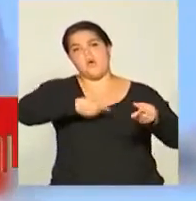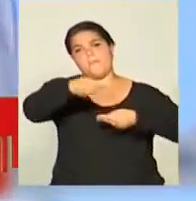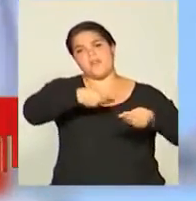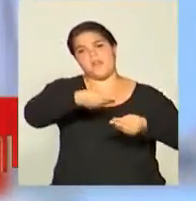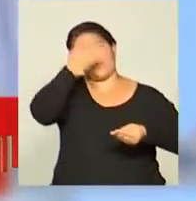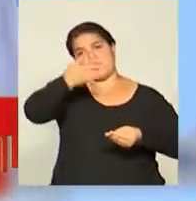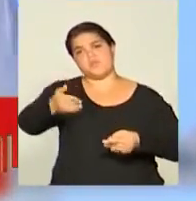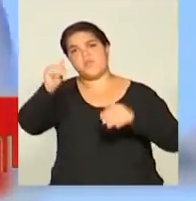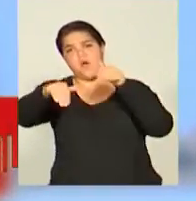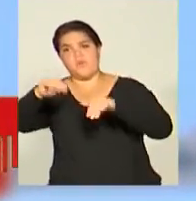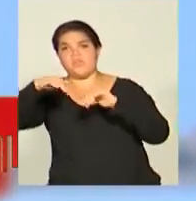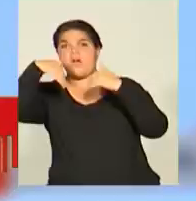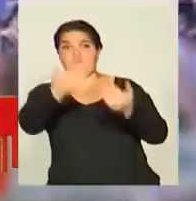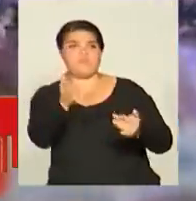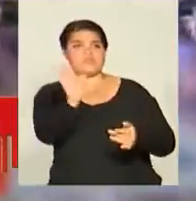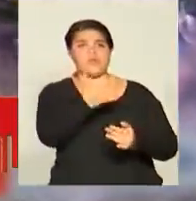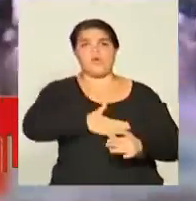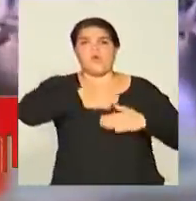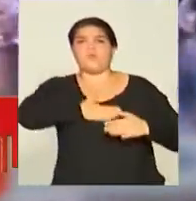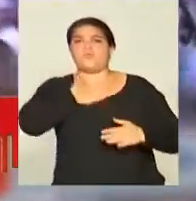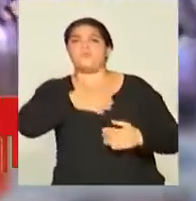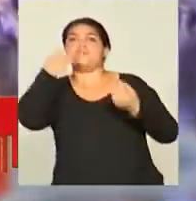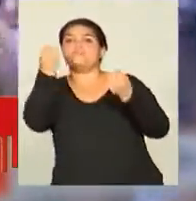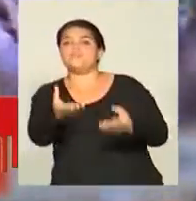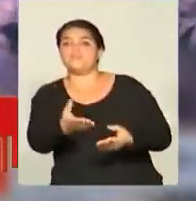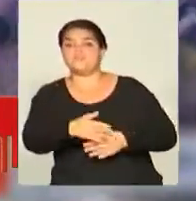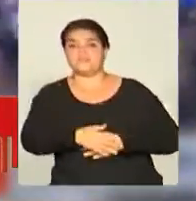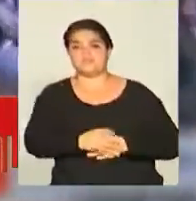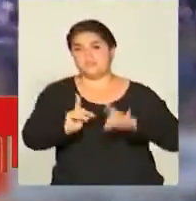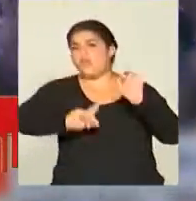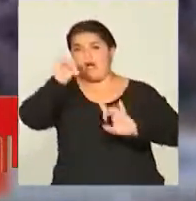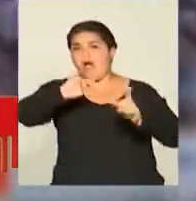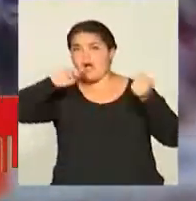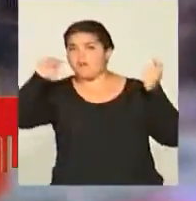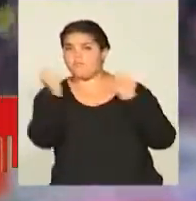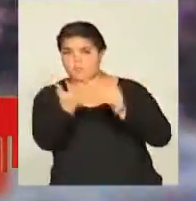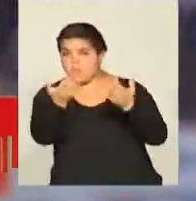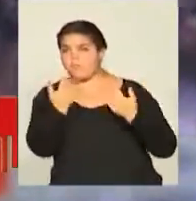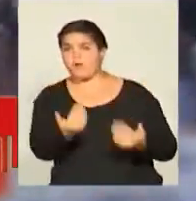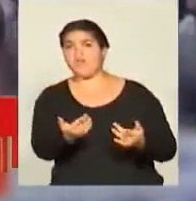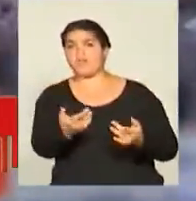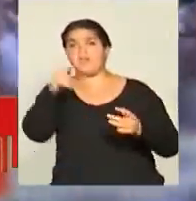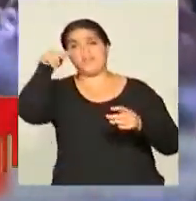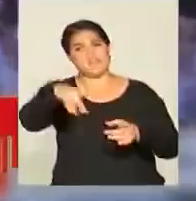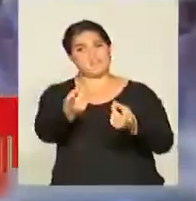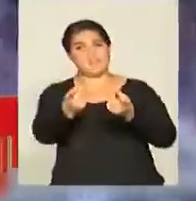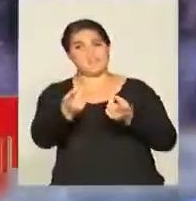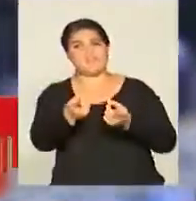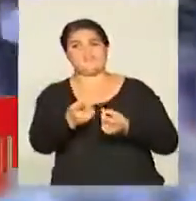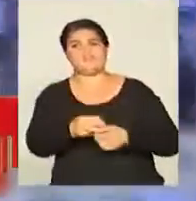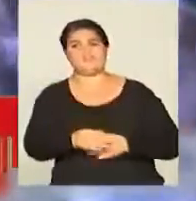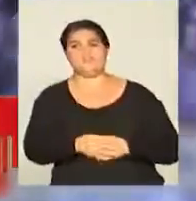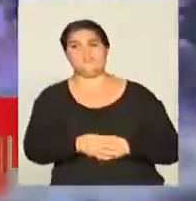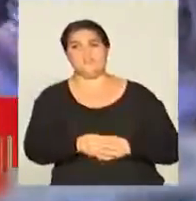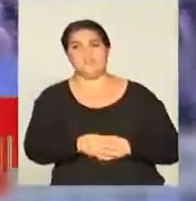votantes están contentos porque puede hacer algunos cambios y puede hacer un giro que yo creo que es lo